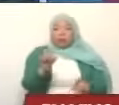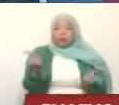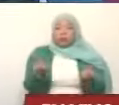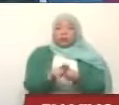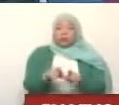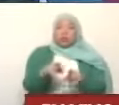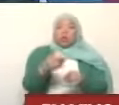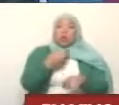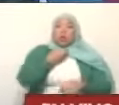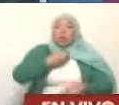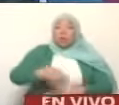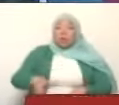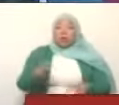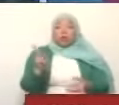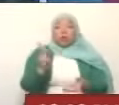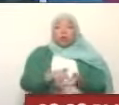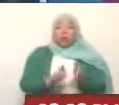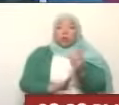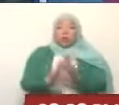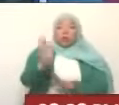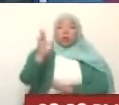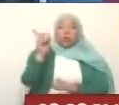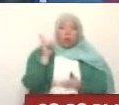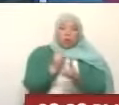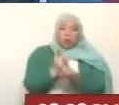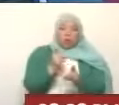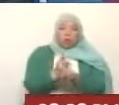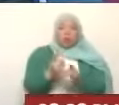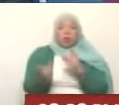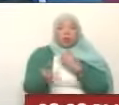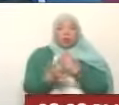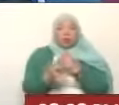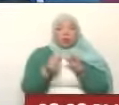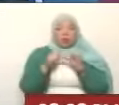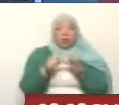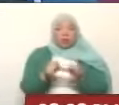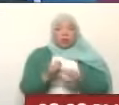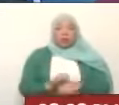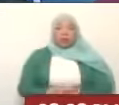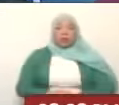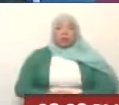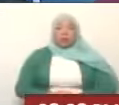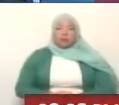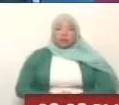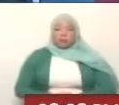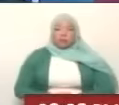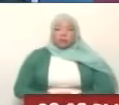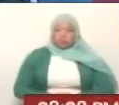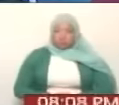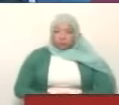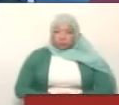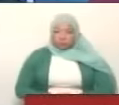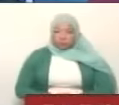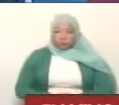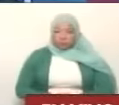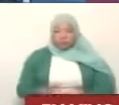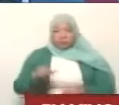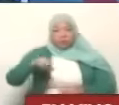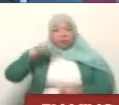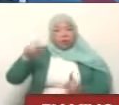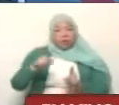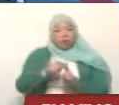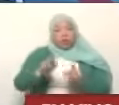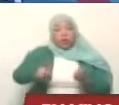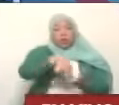Han perdido capacidad competitiva en lo tecnológico a nivel mundial. Han perdido el espíritu